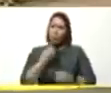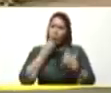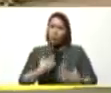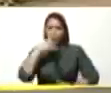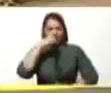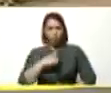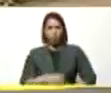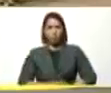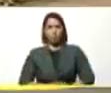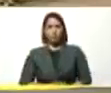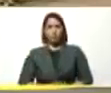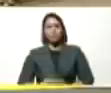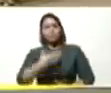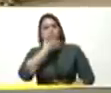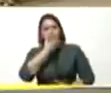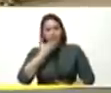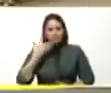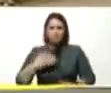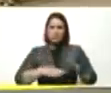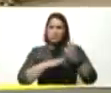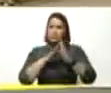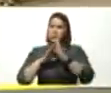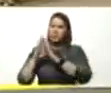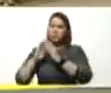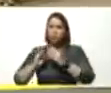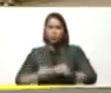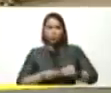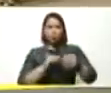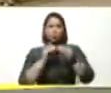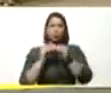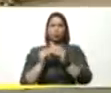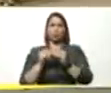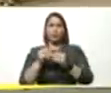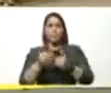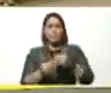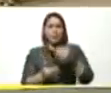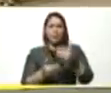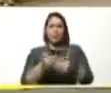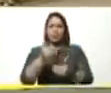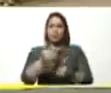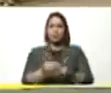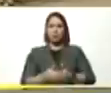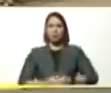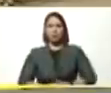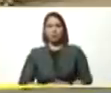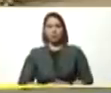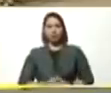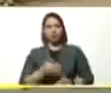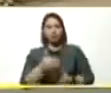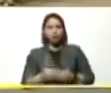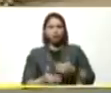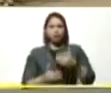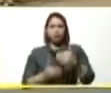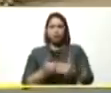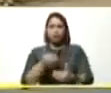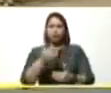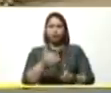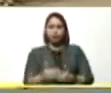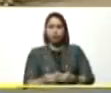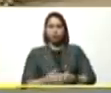año de mejoría, de recuperación, de avance progresivo, paso a